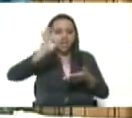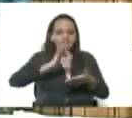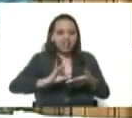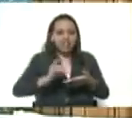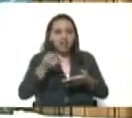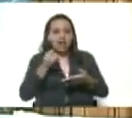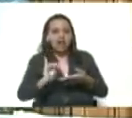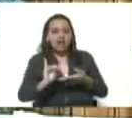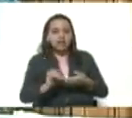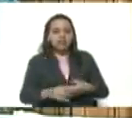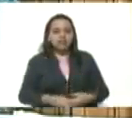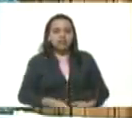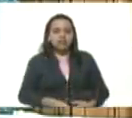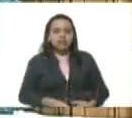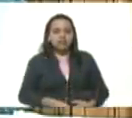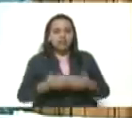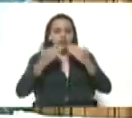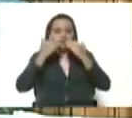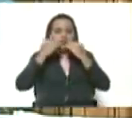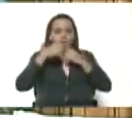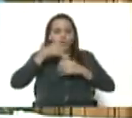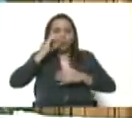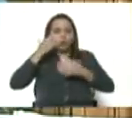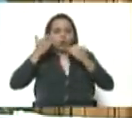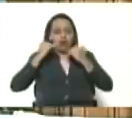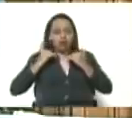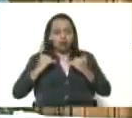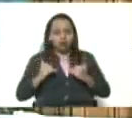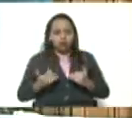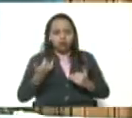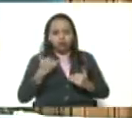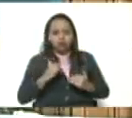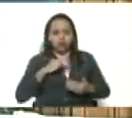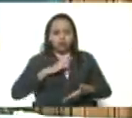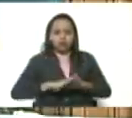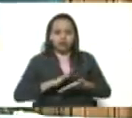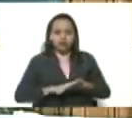un alivia, alivia, y limoncito,